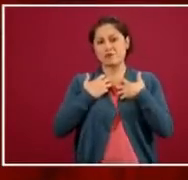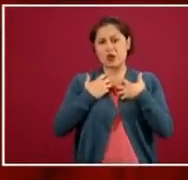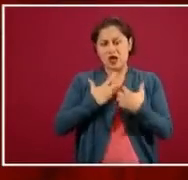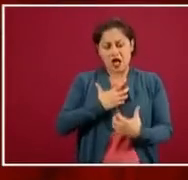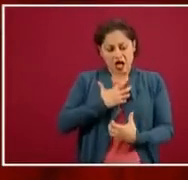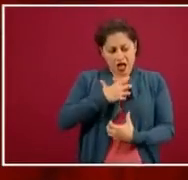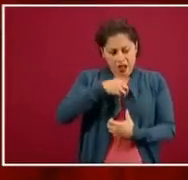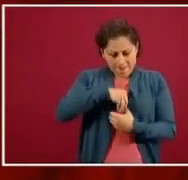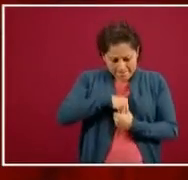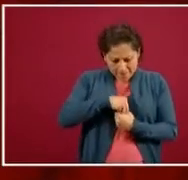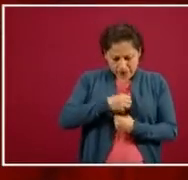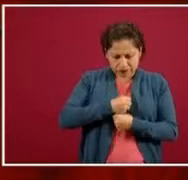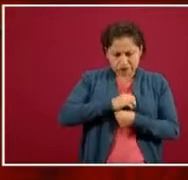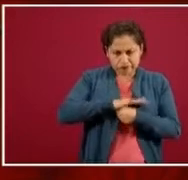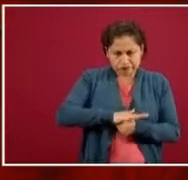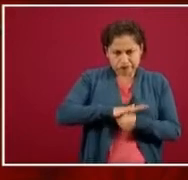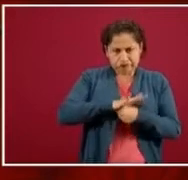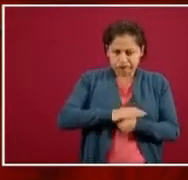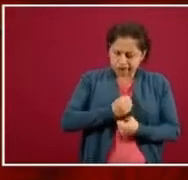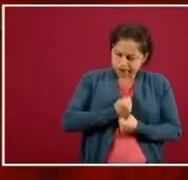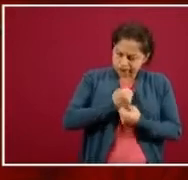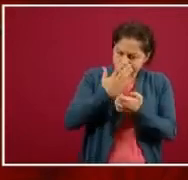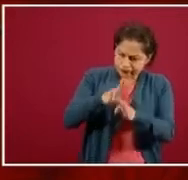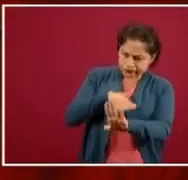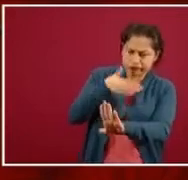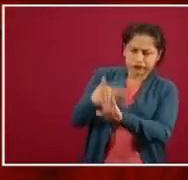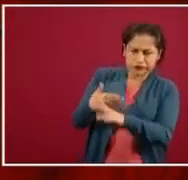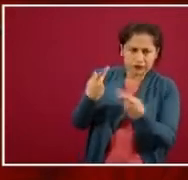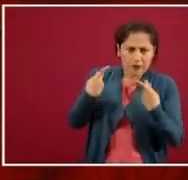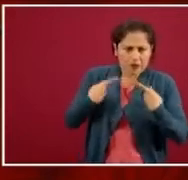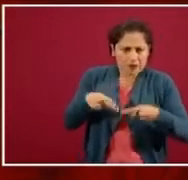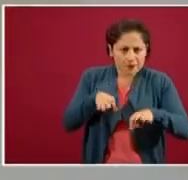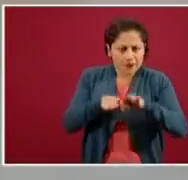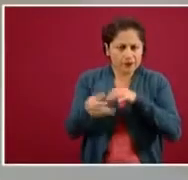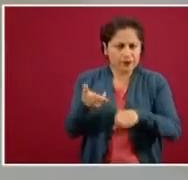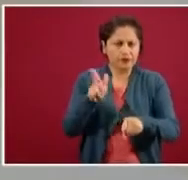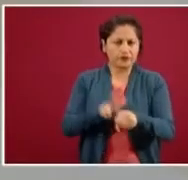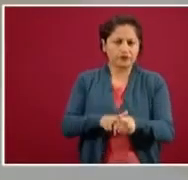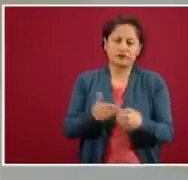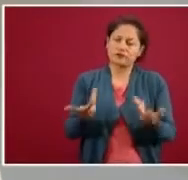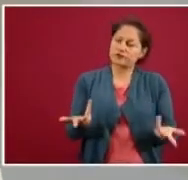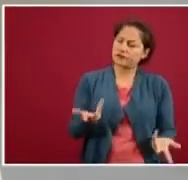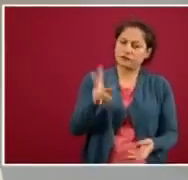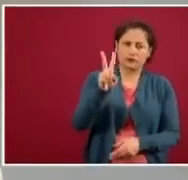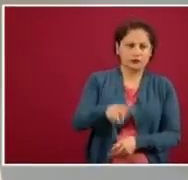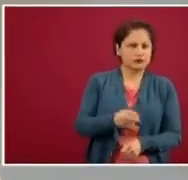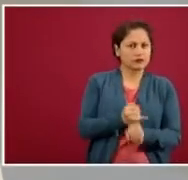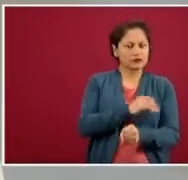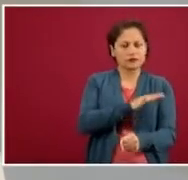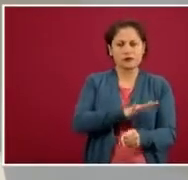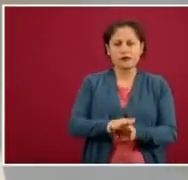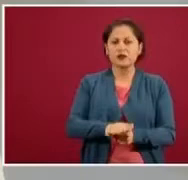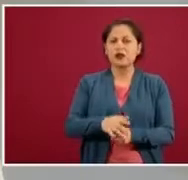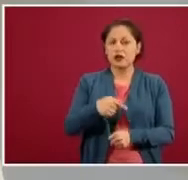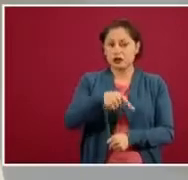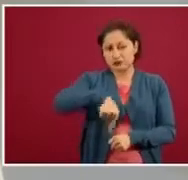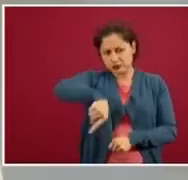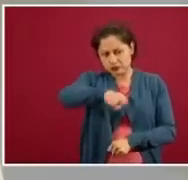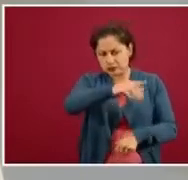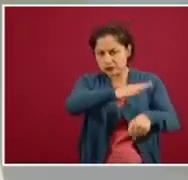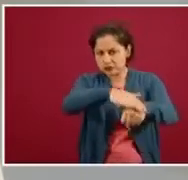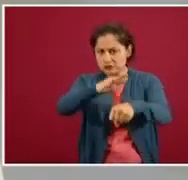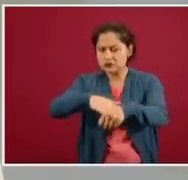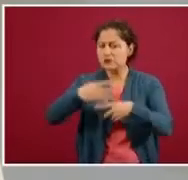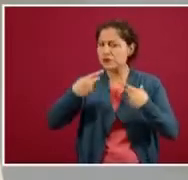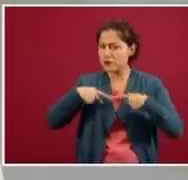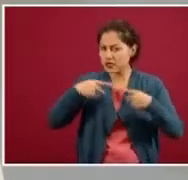personal que les protege. Entonces, piensen en esto: la persona que haya perpetrado cualquiera de estas agresiones perfectamente